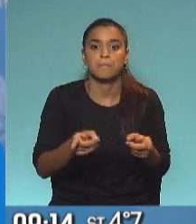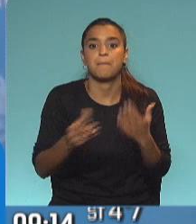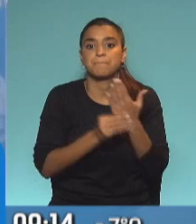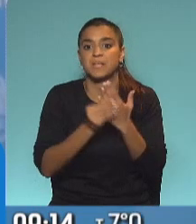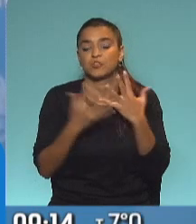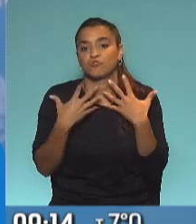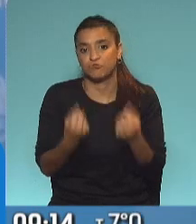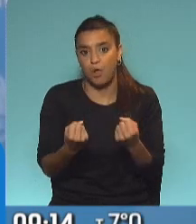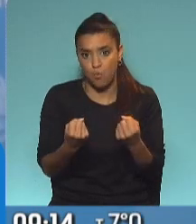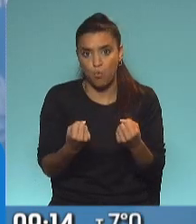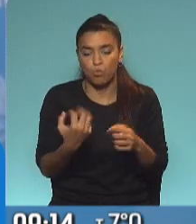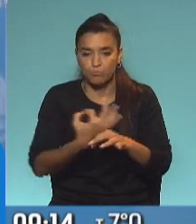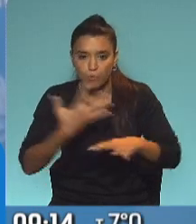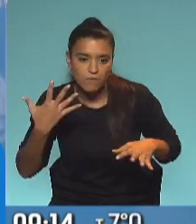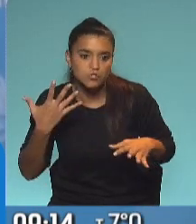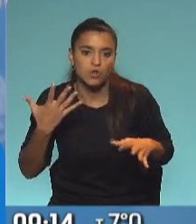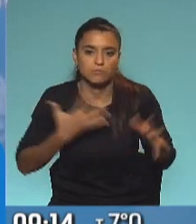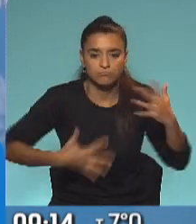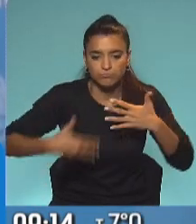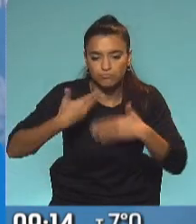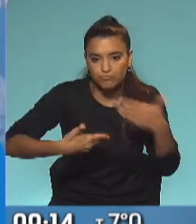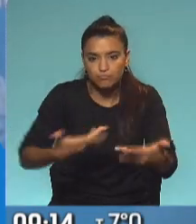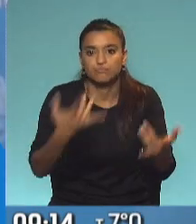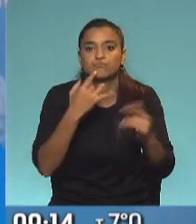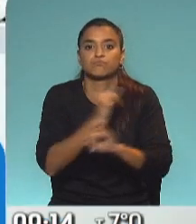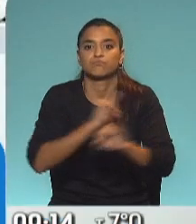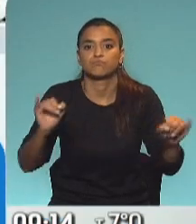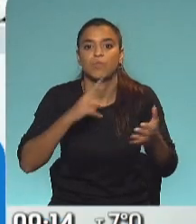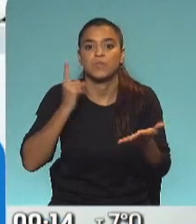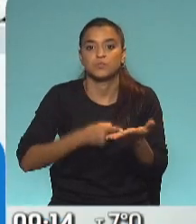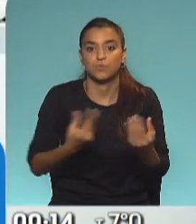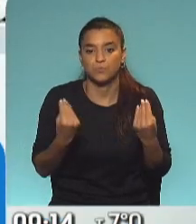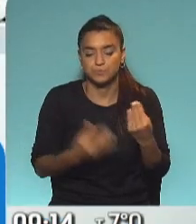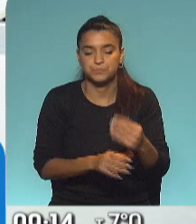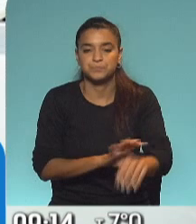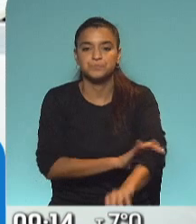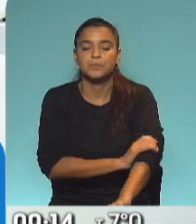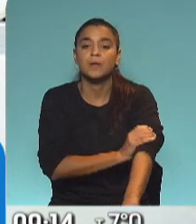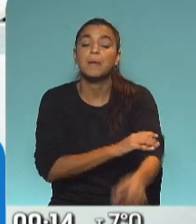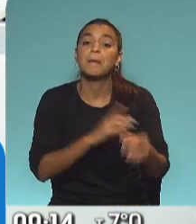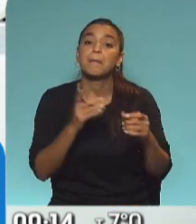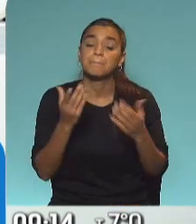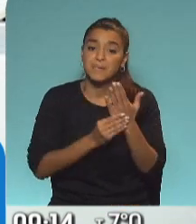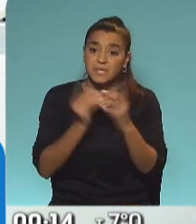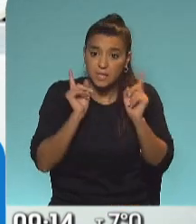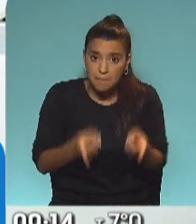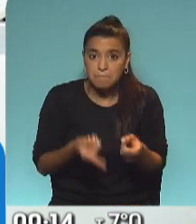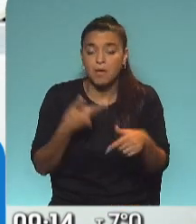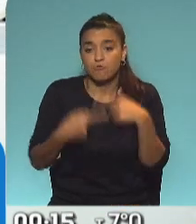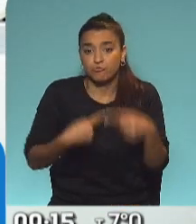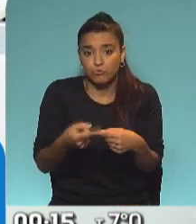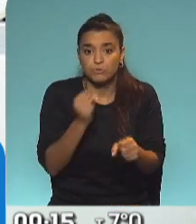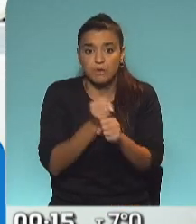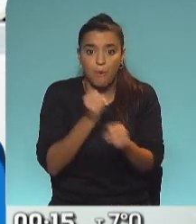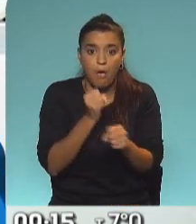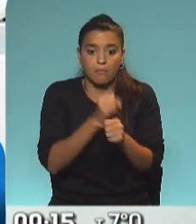de Salud de la Nación para poder avanzar en la toma de decisiones. Desde el Ministerio también se sigue trabajando en todos